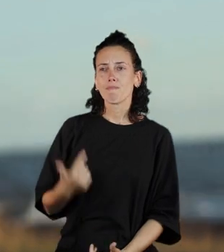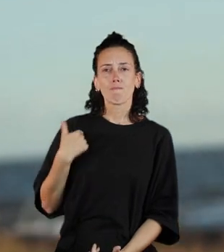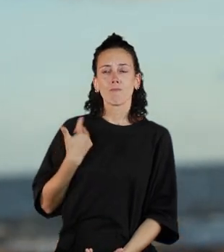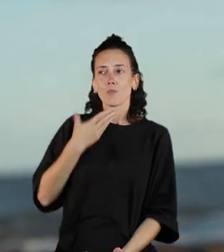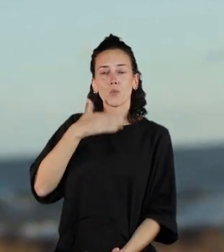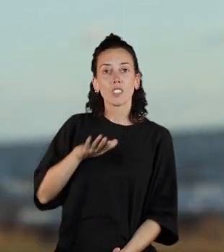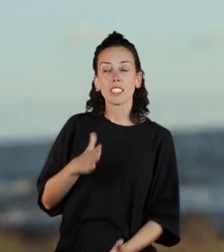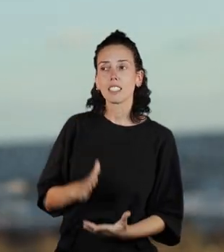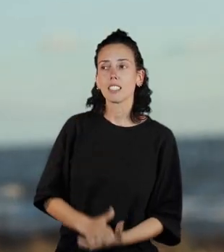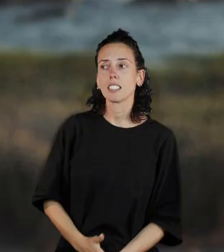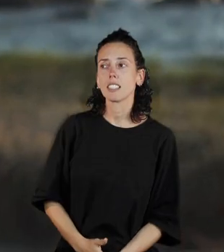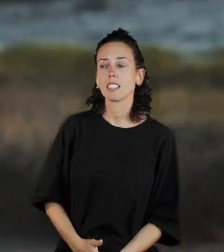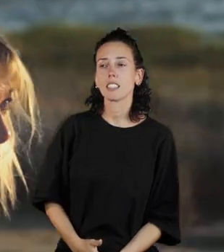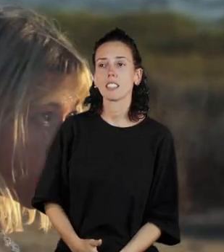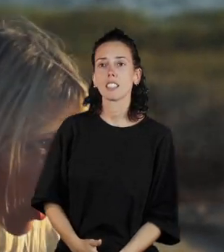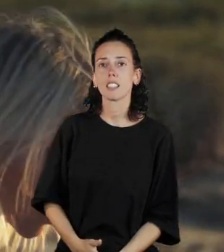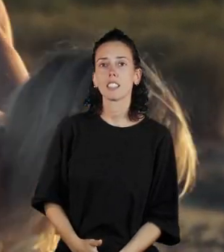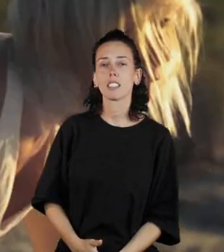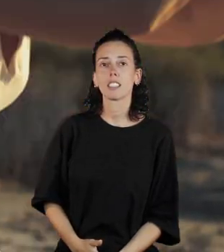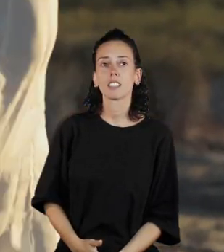Y eso me llevó a cuando